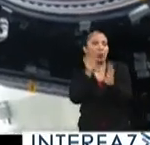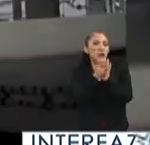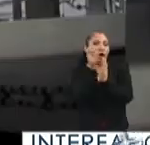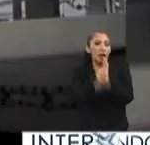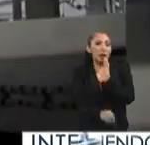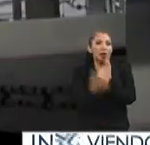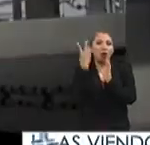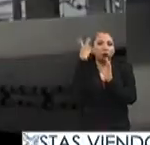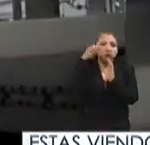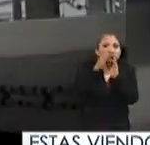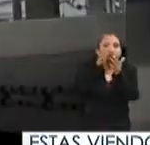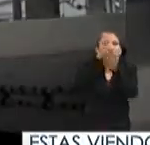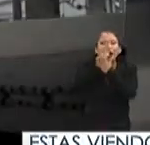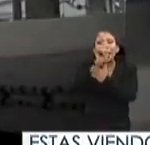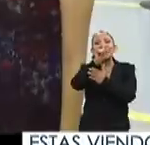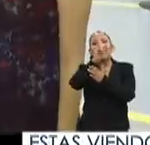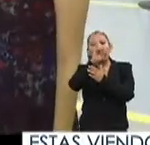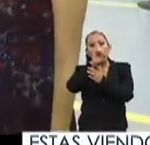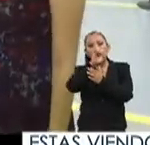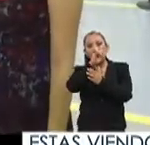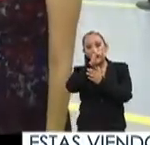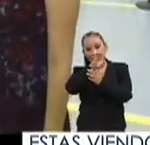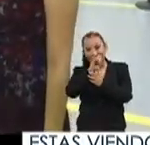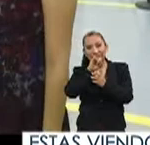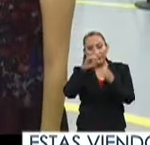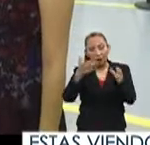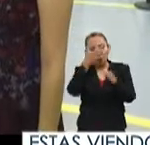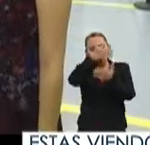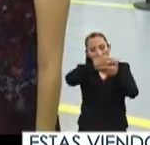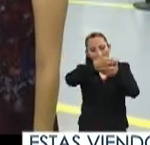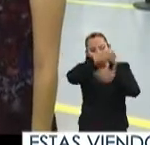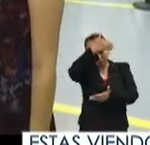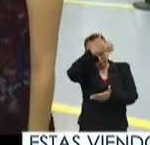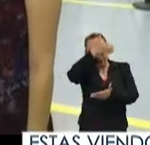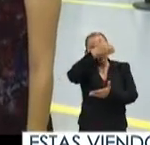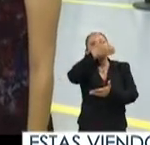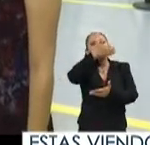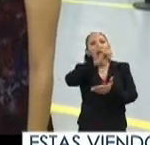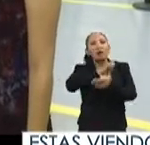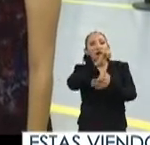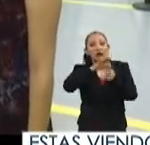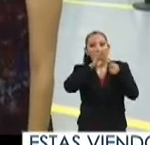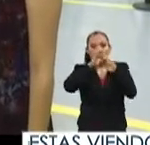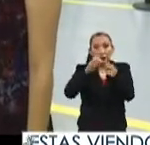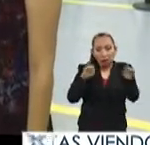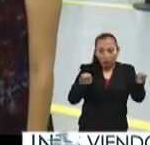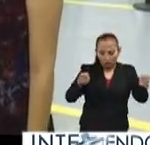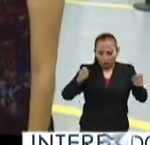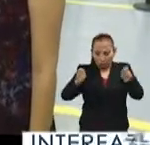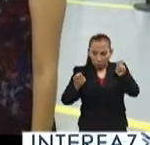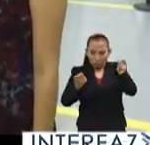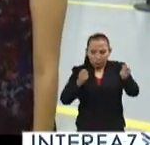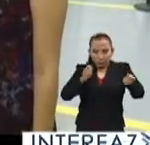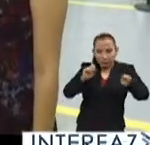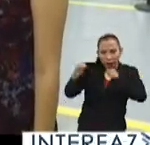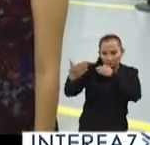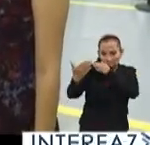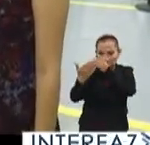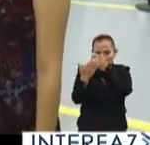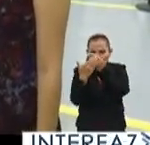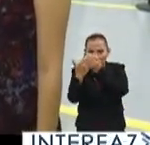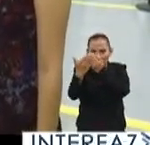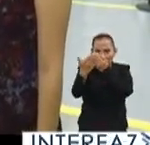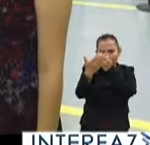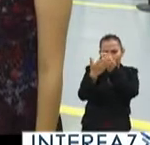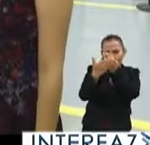a explorar un asteroide, tenemos también una pared. Entonces la idea es maniobrar, ¿no? Con el que estamos acercándonos al